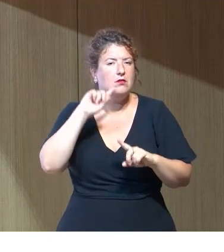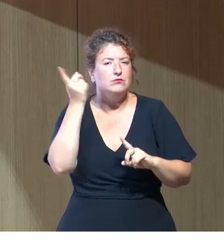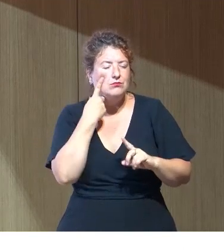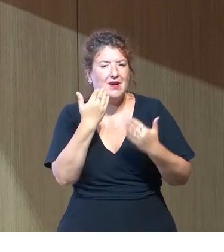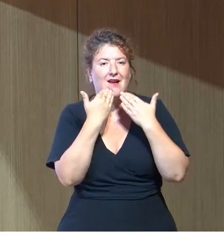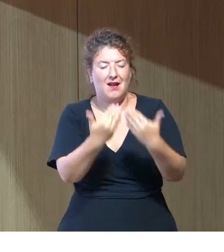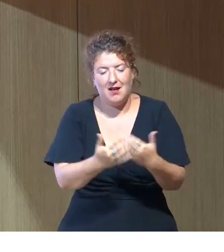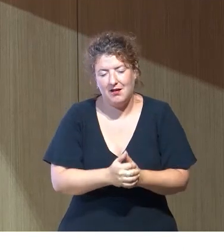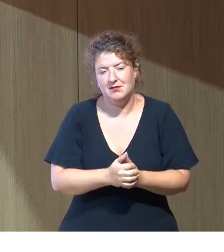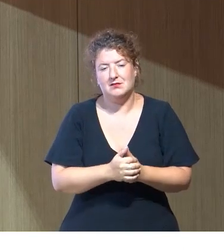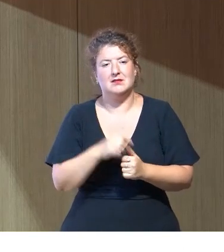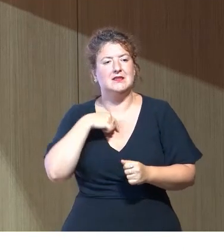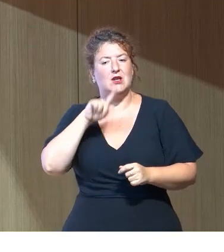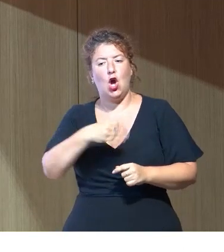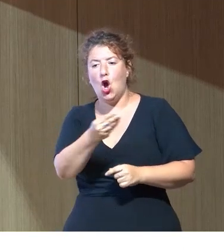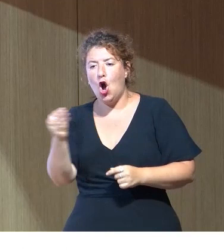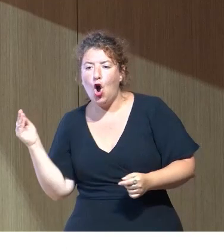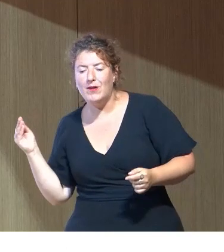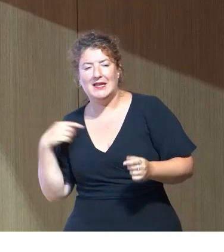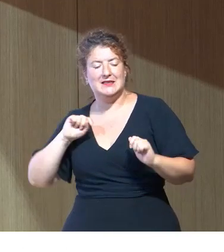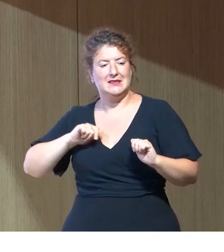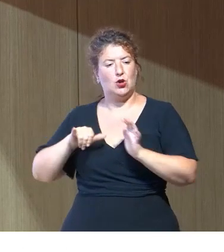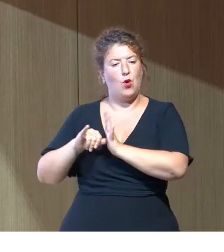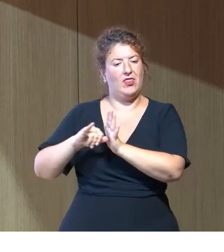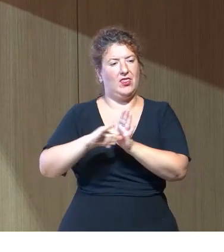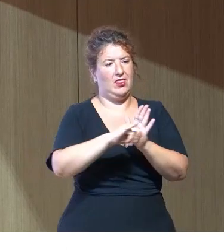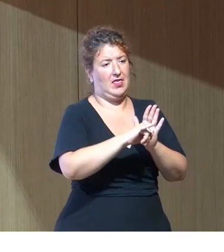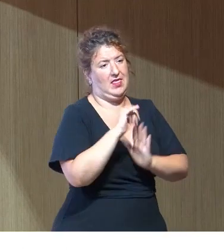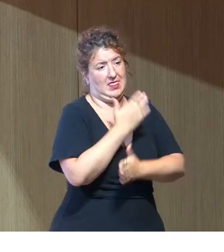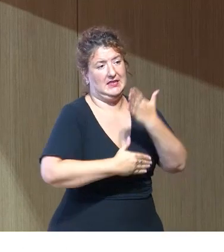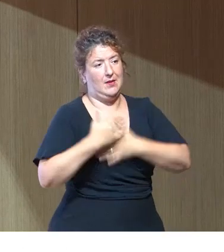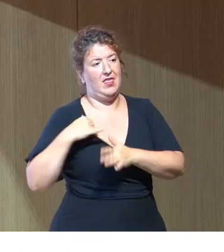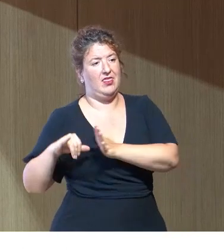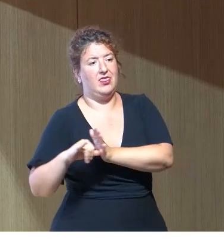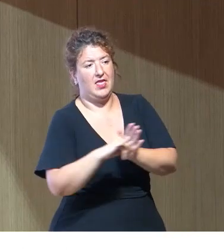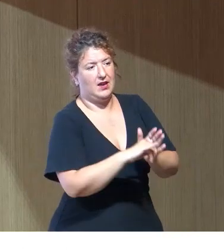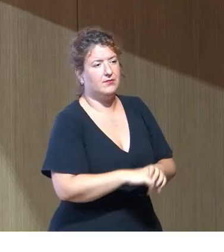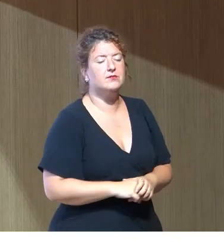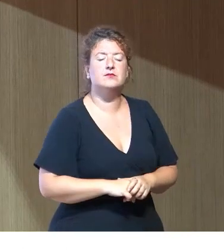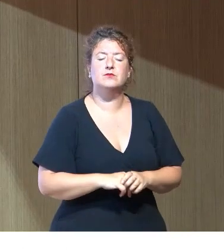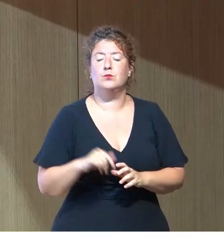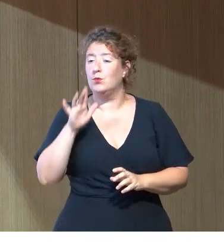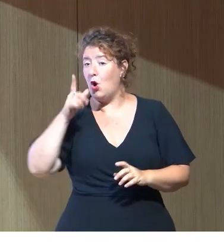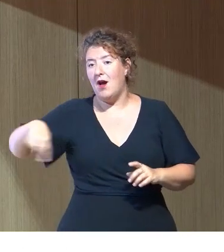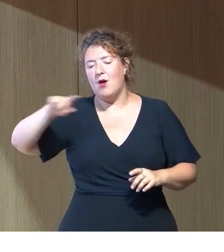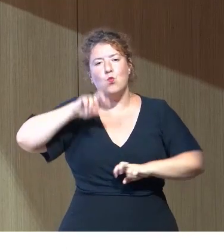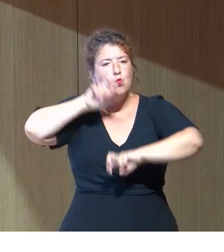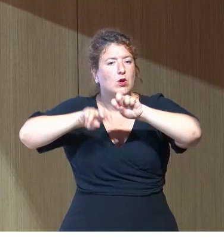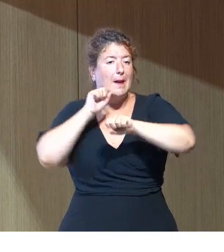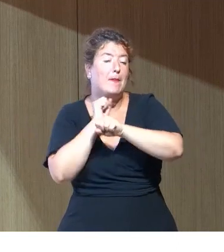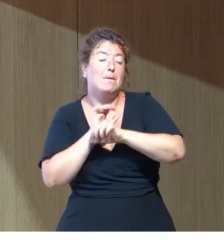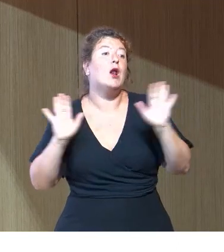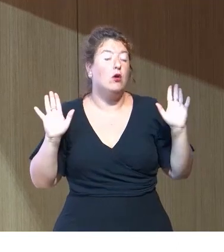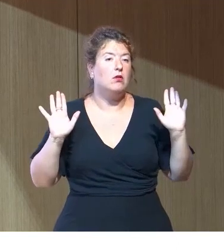estar cada vez más cerca de los jóvenes y de los jóvenes con discapacidad que buscaban empleo o que no lo